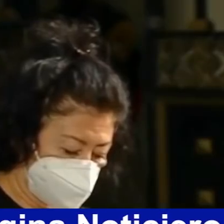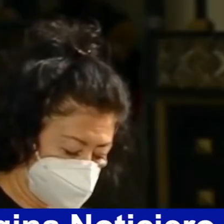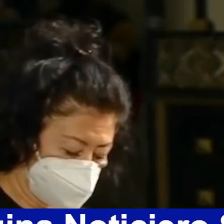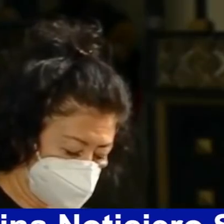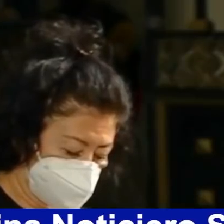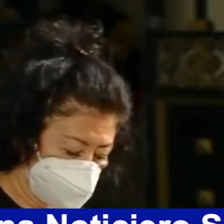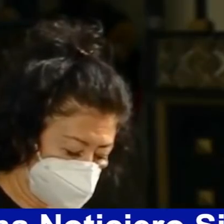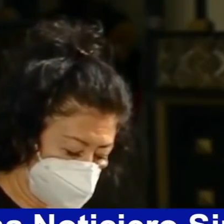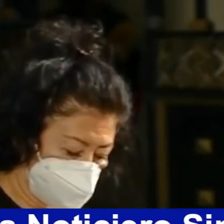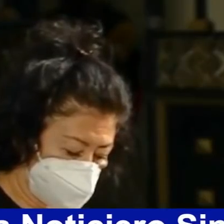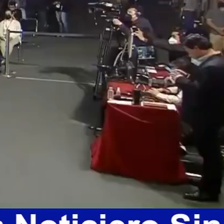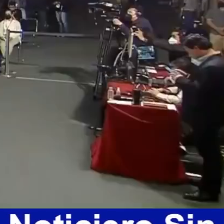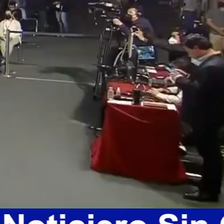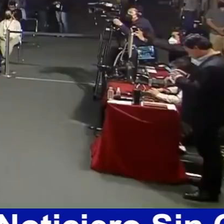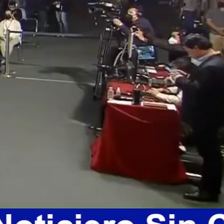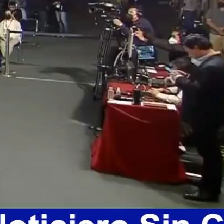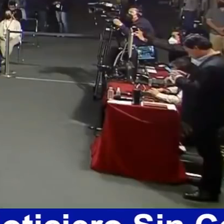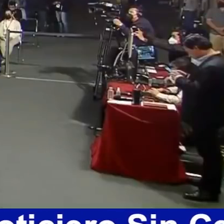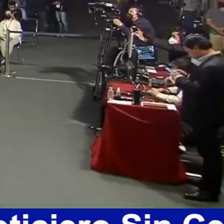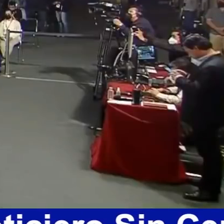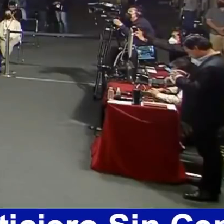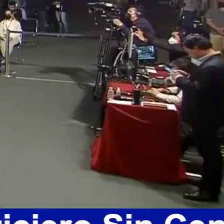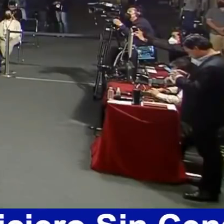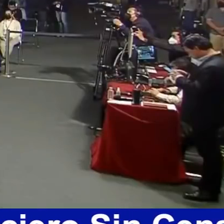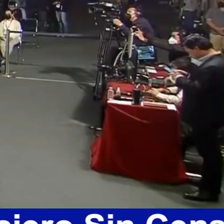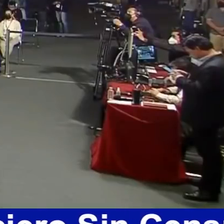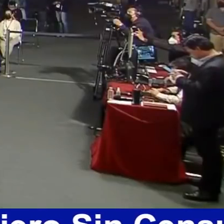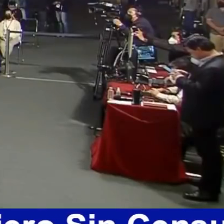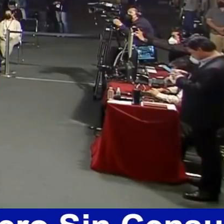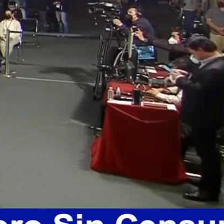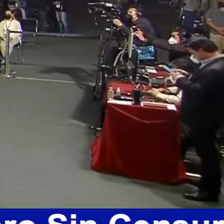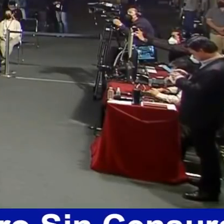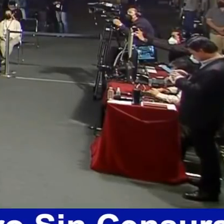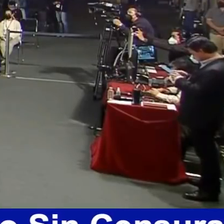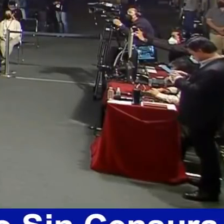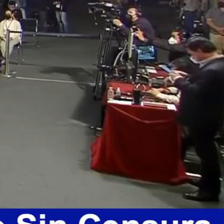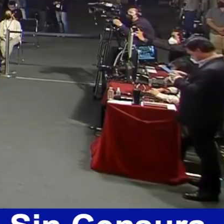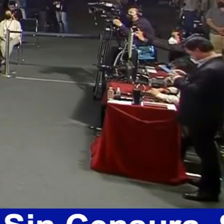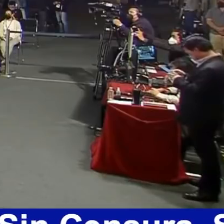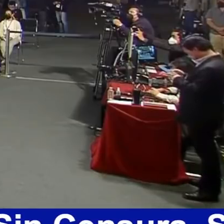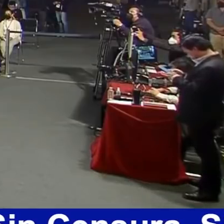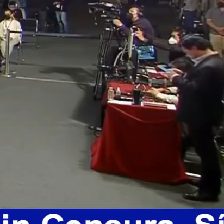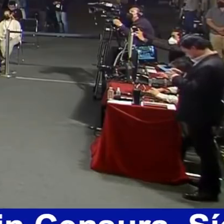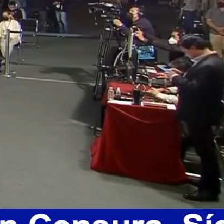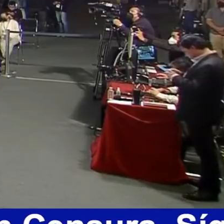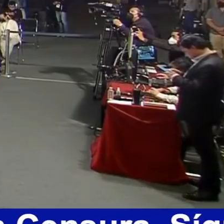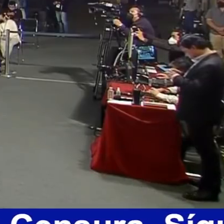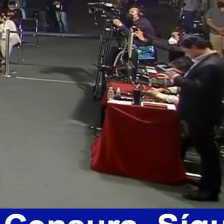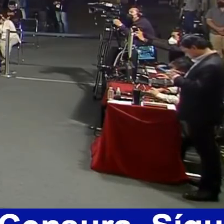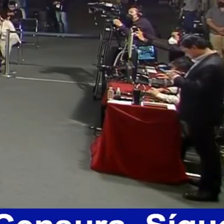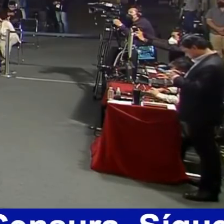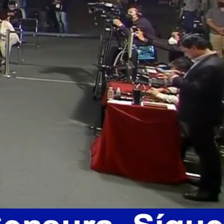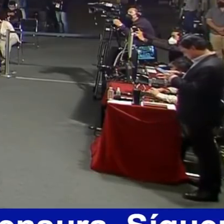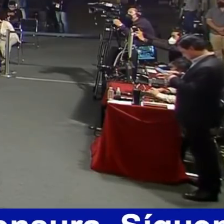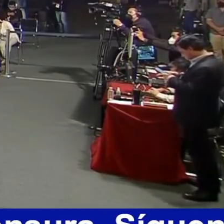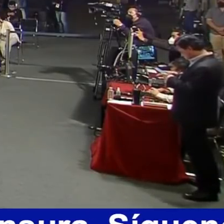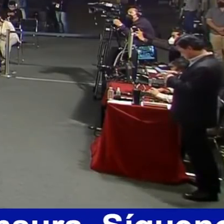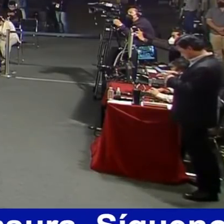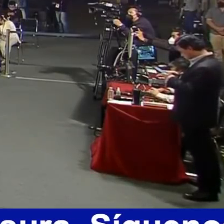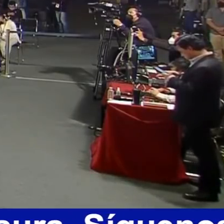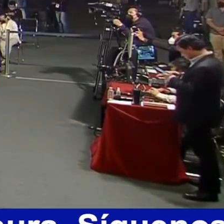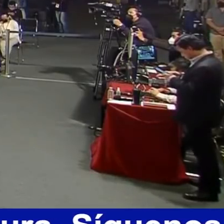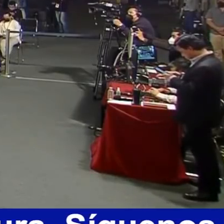Calderón con Sanofi. Iba a ser una planta para producir la